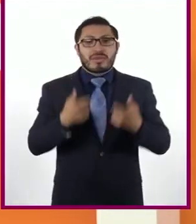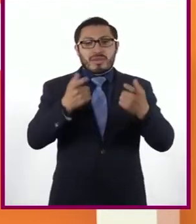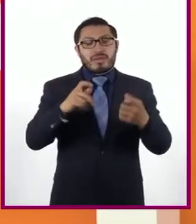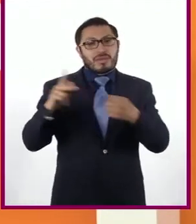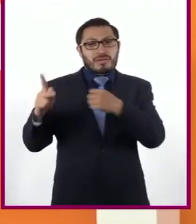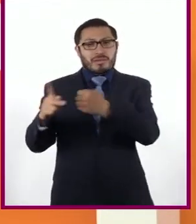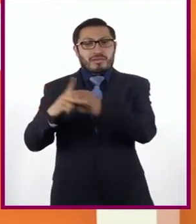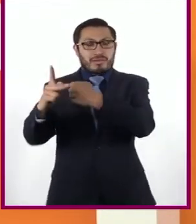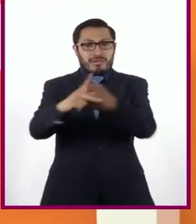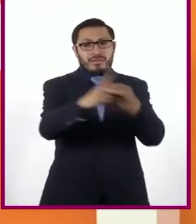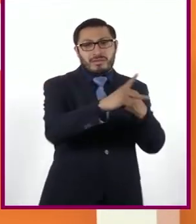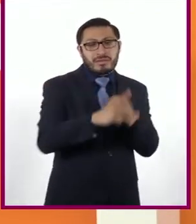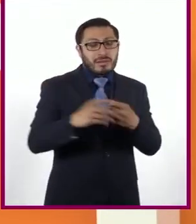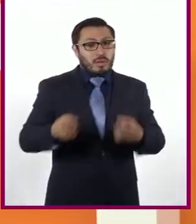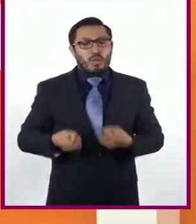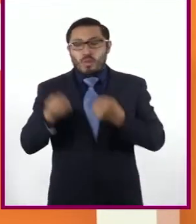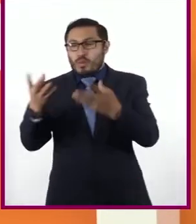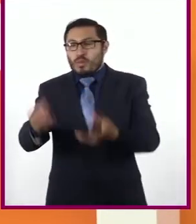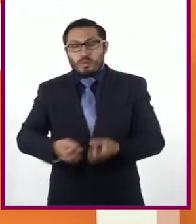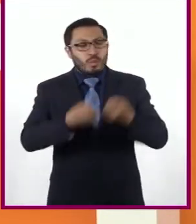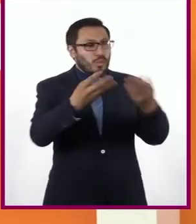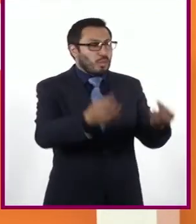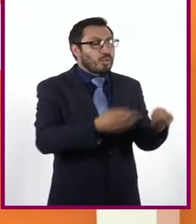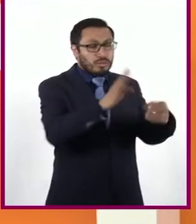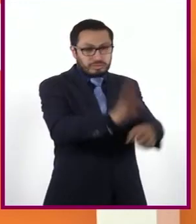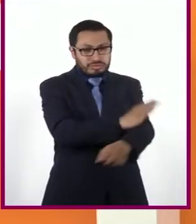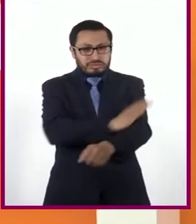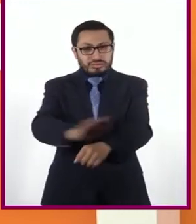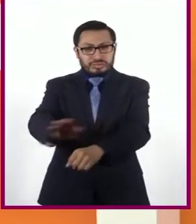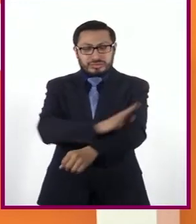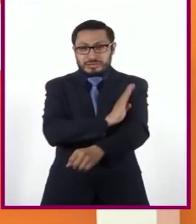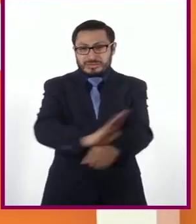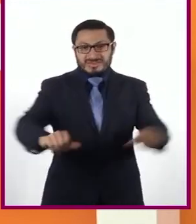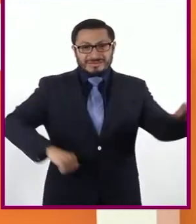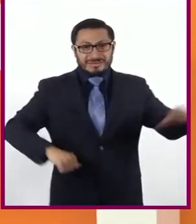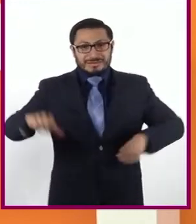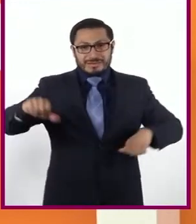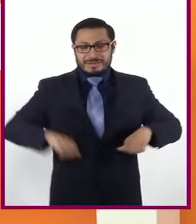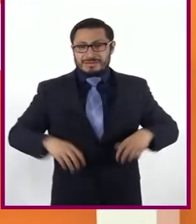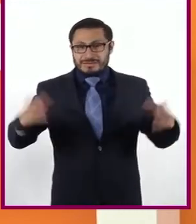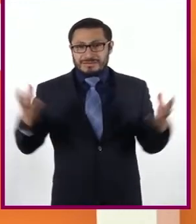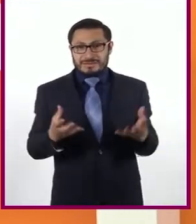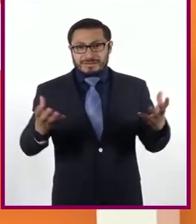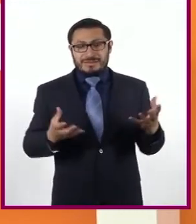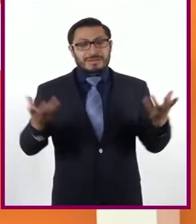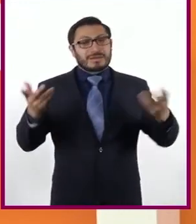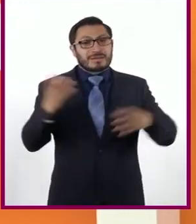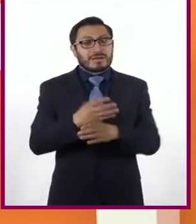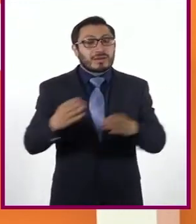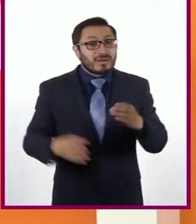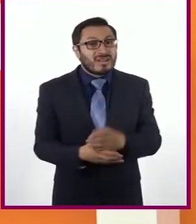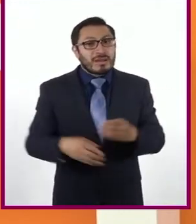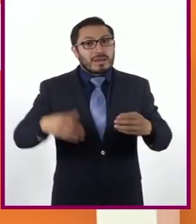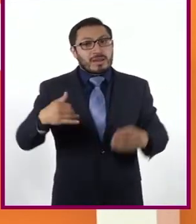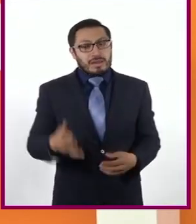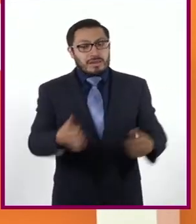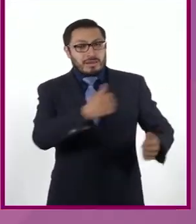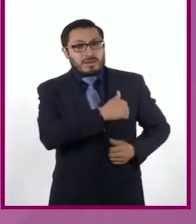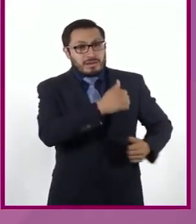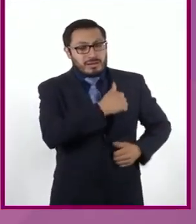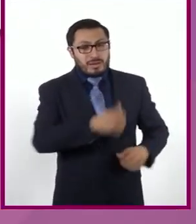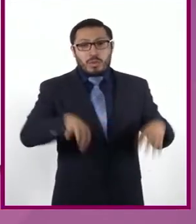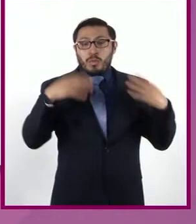naciones. Aportaron grandes mejoras en las actividades productivas y los burgueses tuvieron un papel